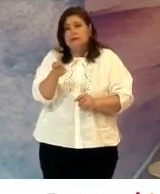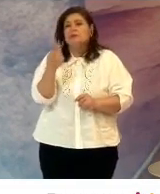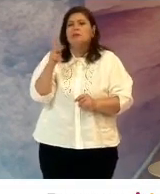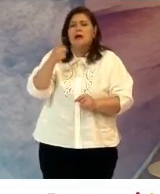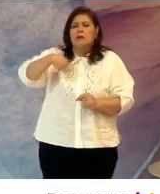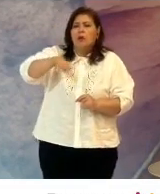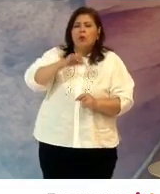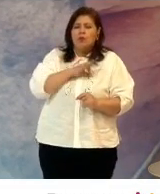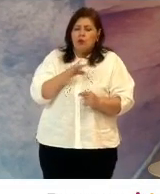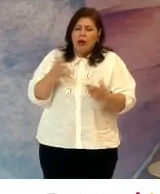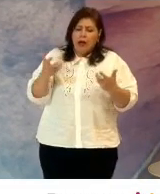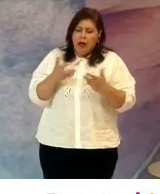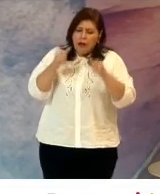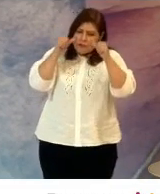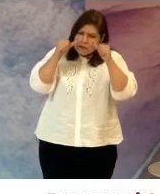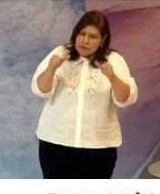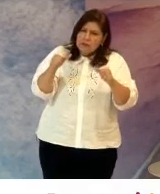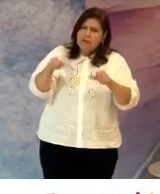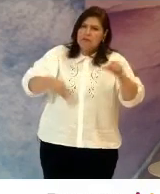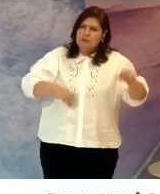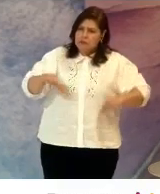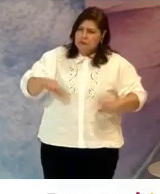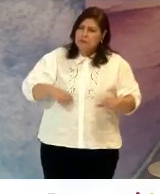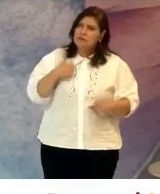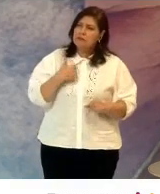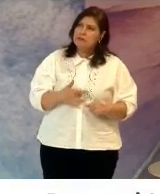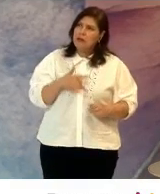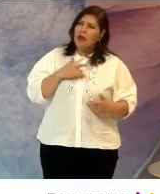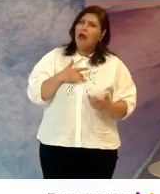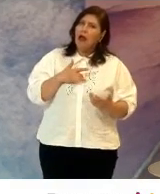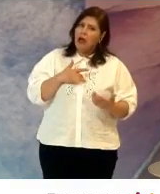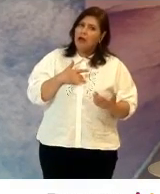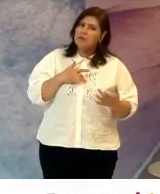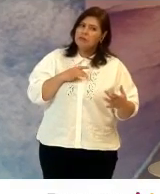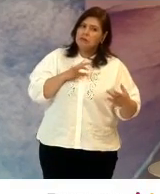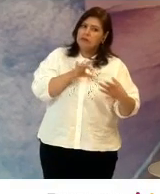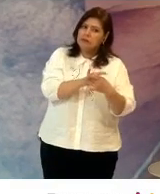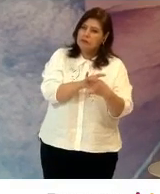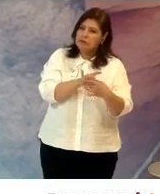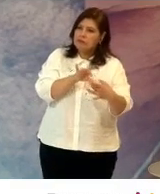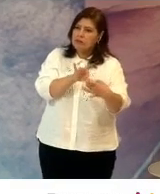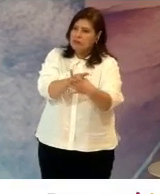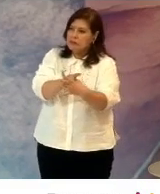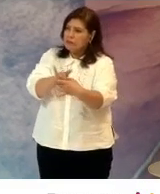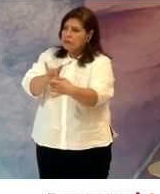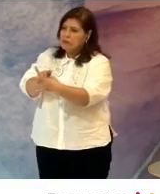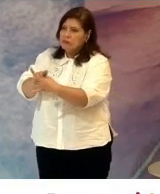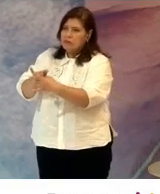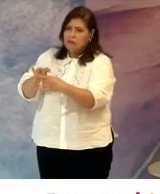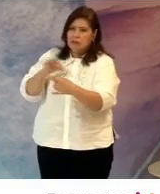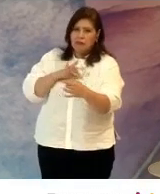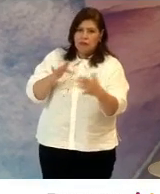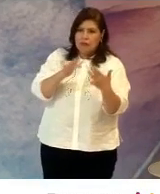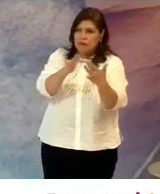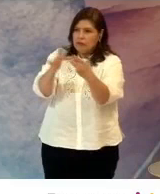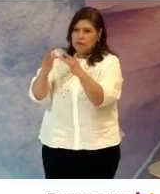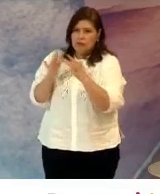haciendo esta actividad de atención, y podíamos sentir cómo estaban conectando, y podíamos ver